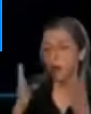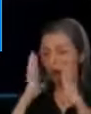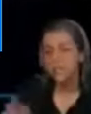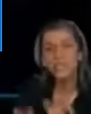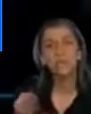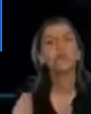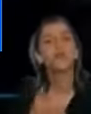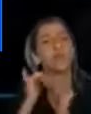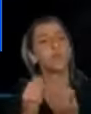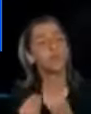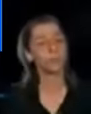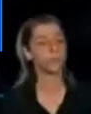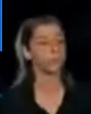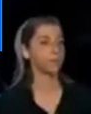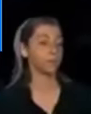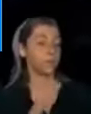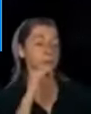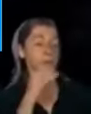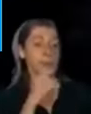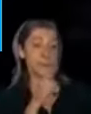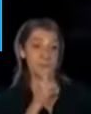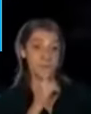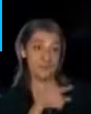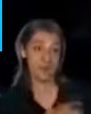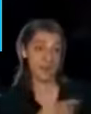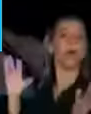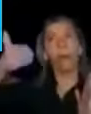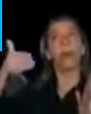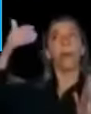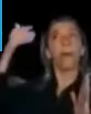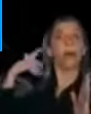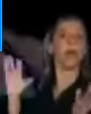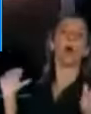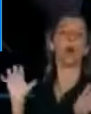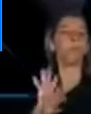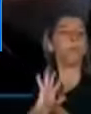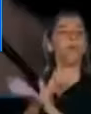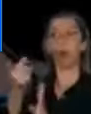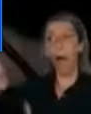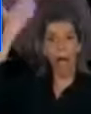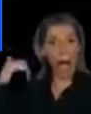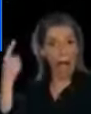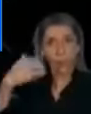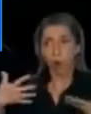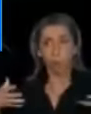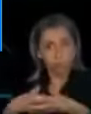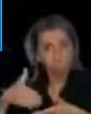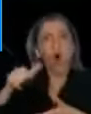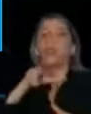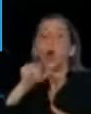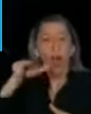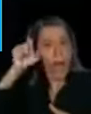digamos, Cambiemos, y un tercio para la Unión por la Patria, ¿sí? Lo que sabemos es que estos tercios van